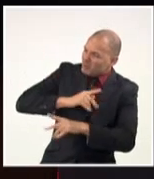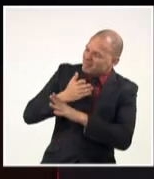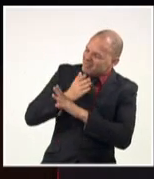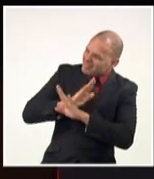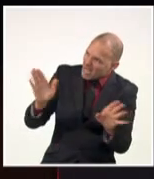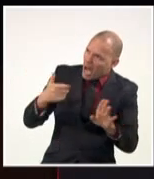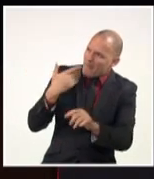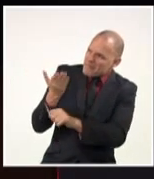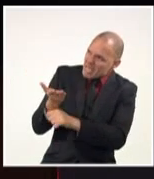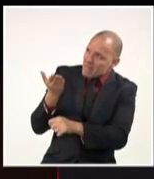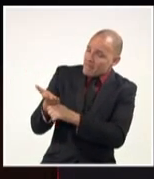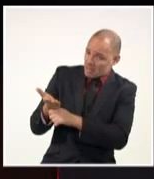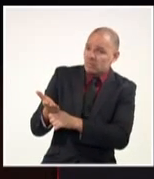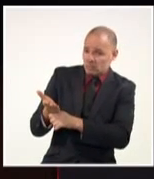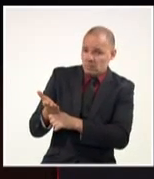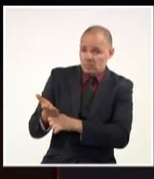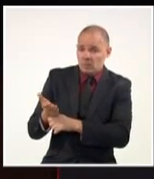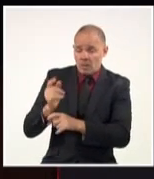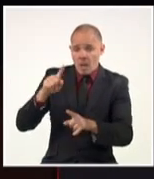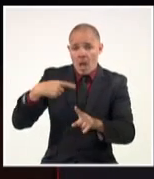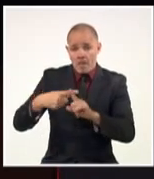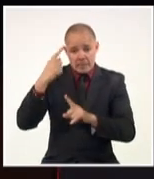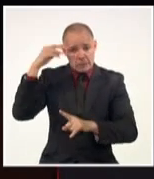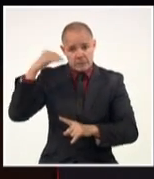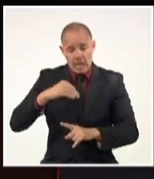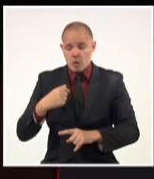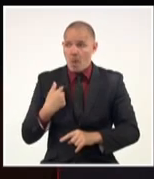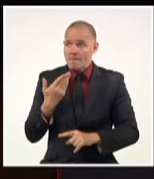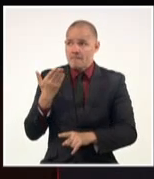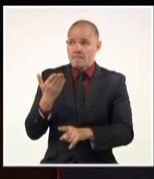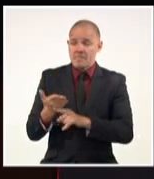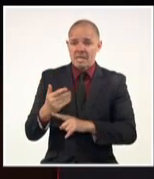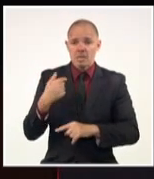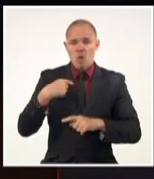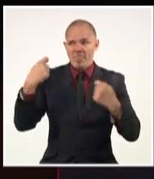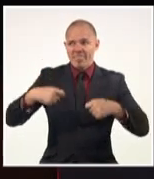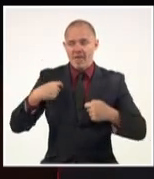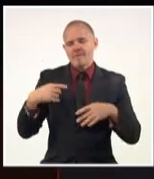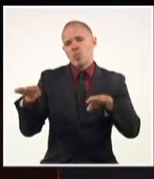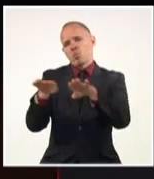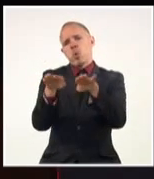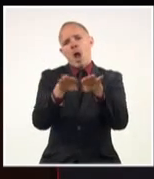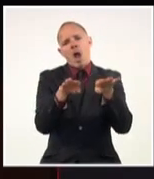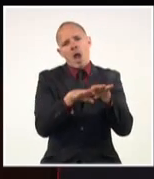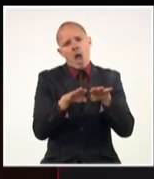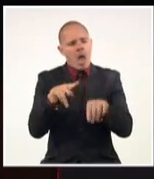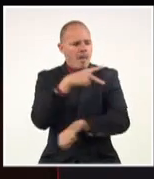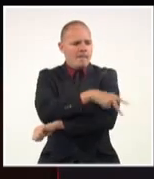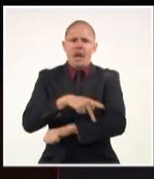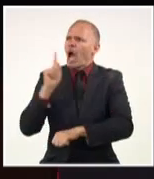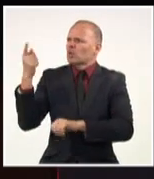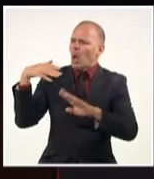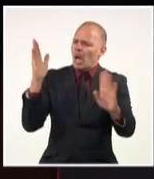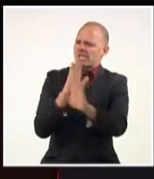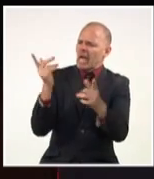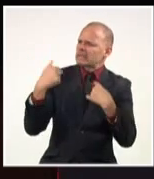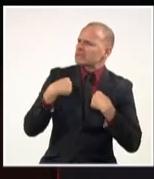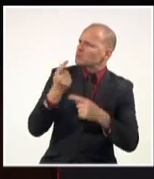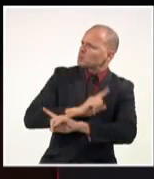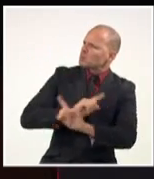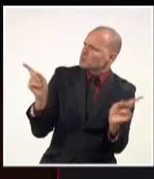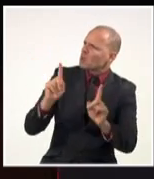económico internacional en igualdad de condiciones con el resto de las naciones, sin acoso ni persecución